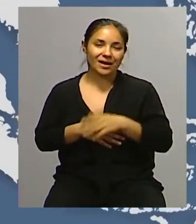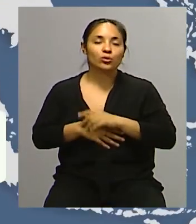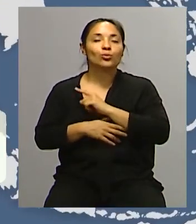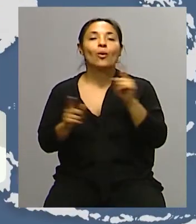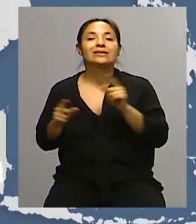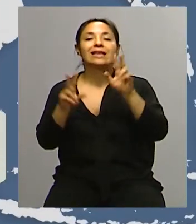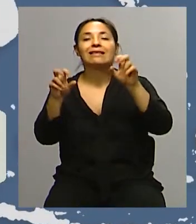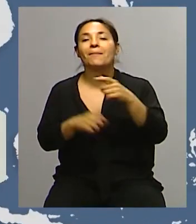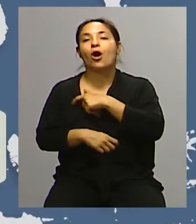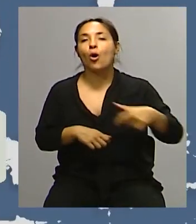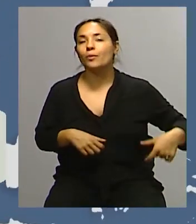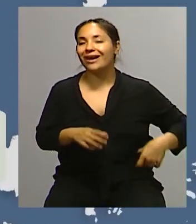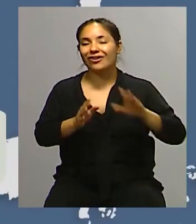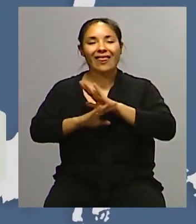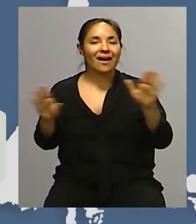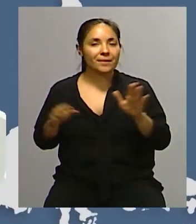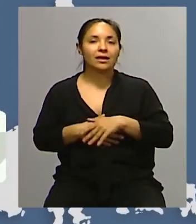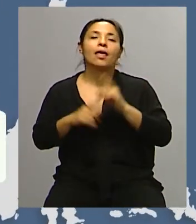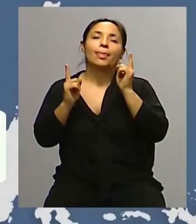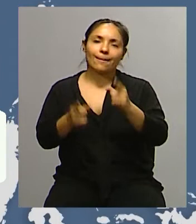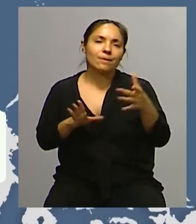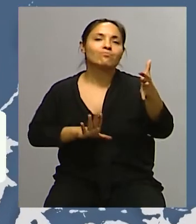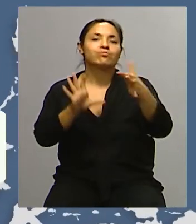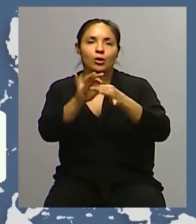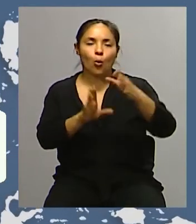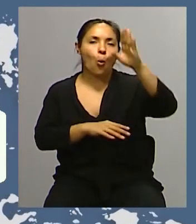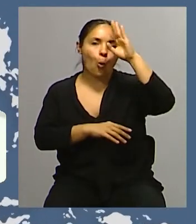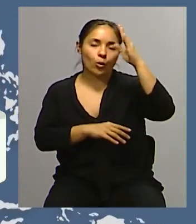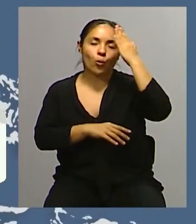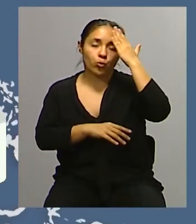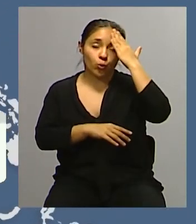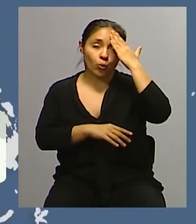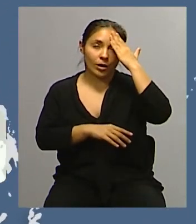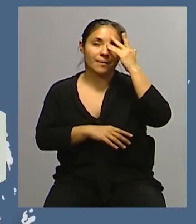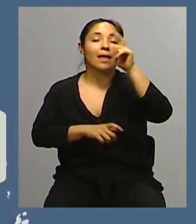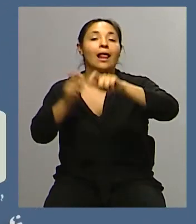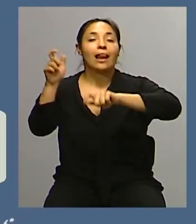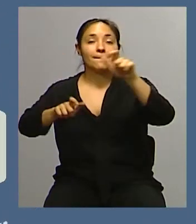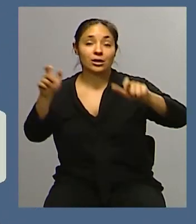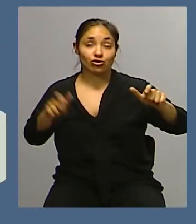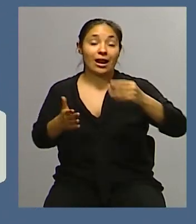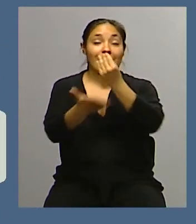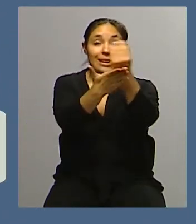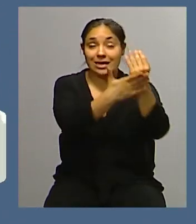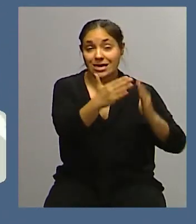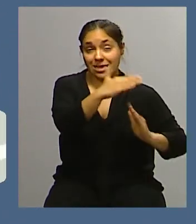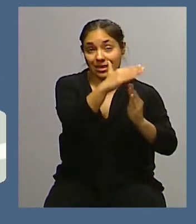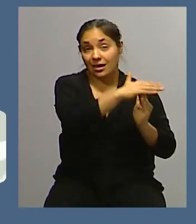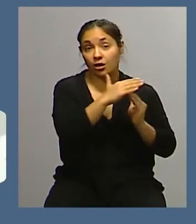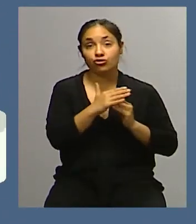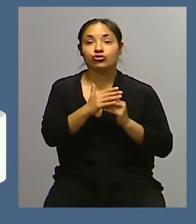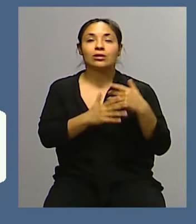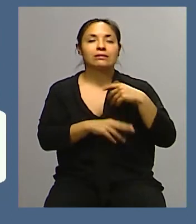de gobierno, sino que son aspectos culturales, donde la gente, no solamente los líderes, tienen ciertas concepciones